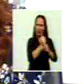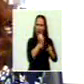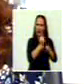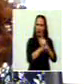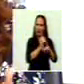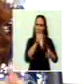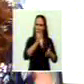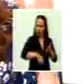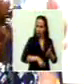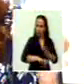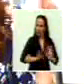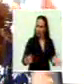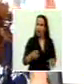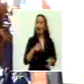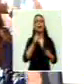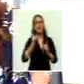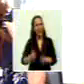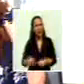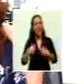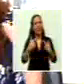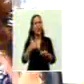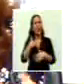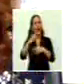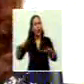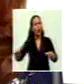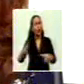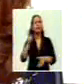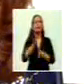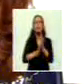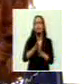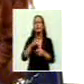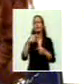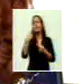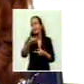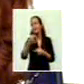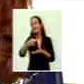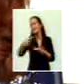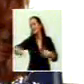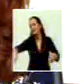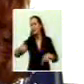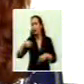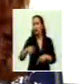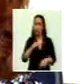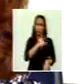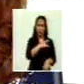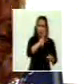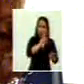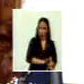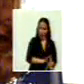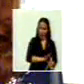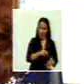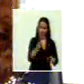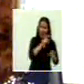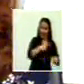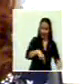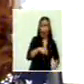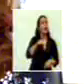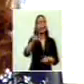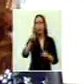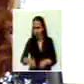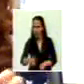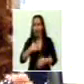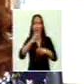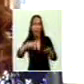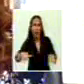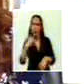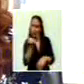despliegue en materia de becas para los estudiantes, porque no solamente la universidad o el profesor, sino las posibilidades de que el estudiante cuente con